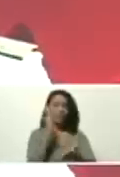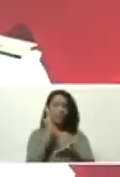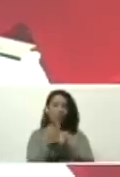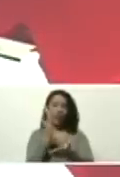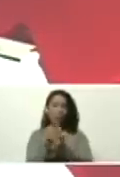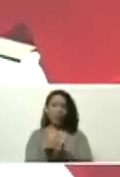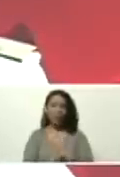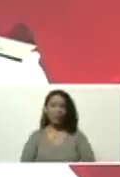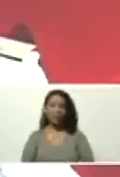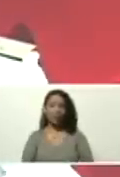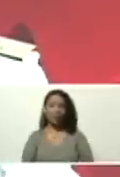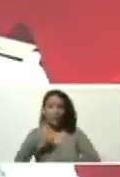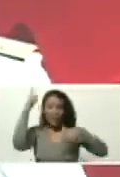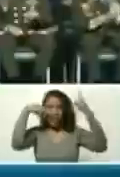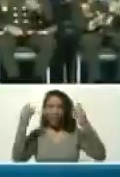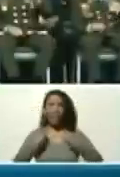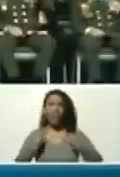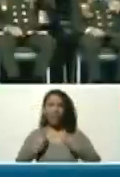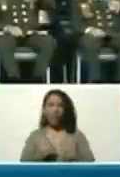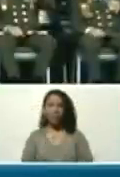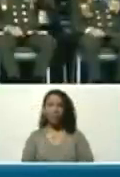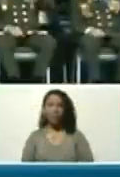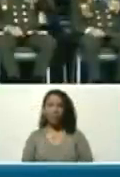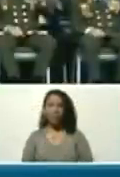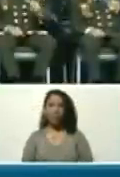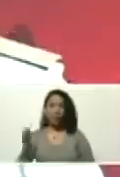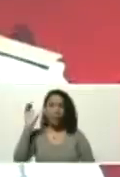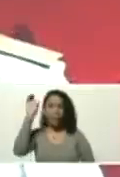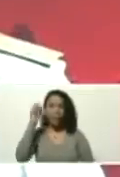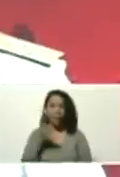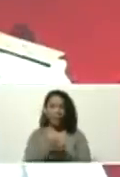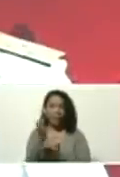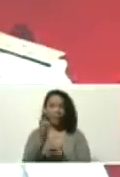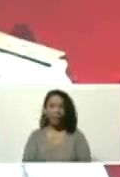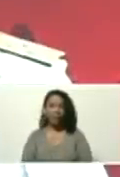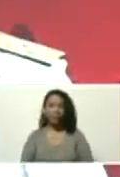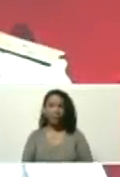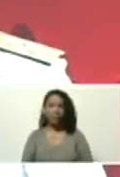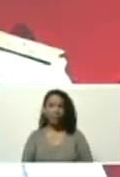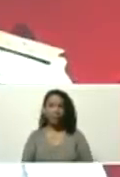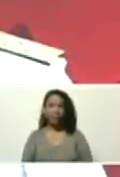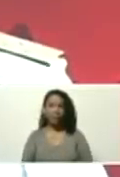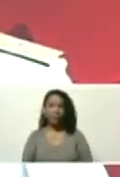siempre. ¡Chávez vive! La patria sigue.